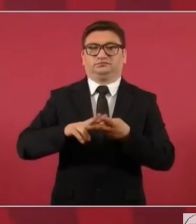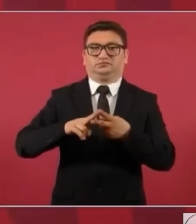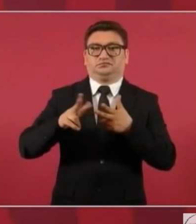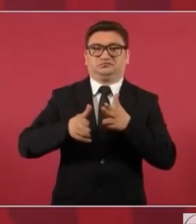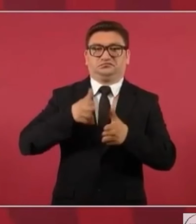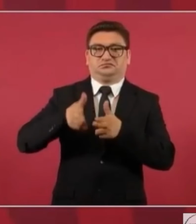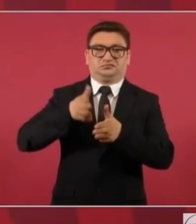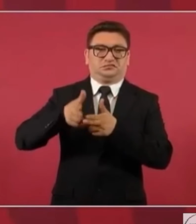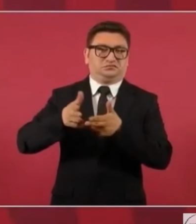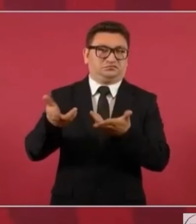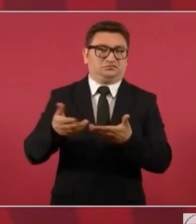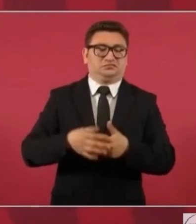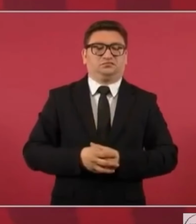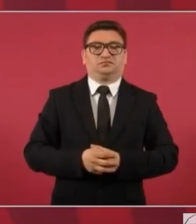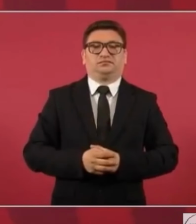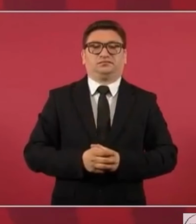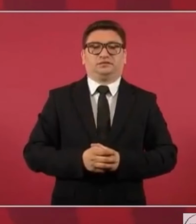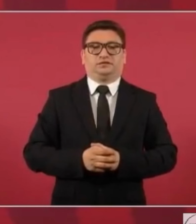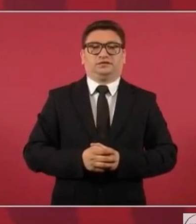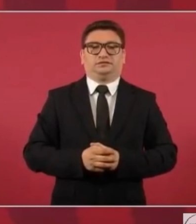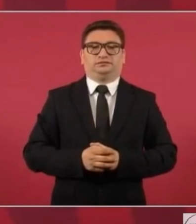ferrocarriles,